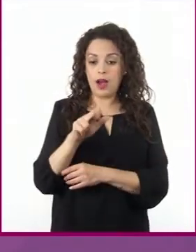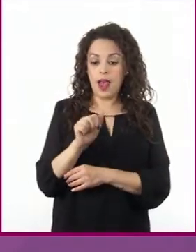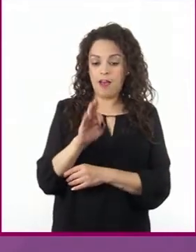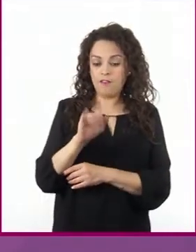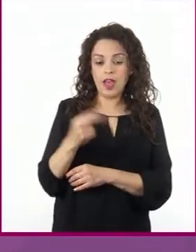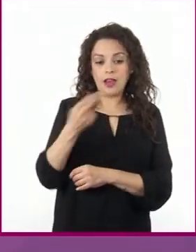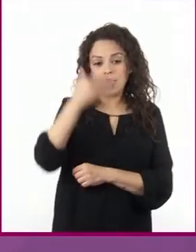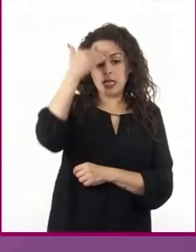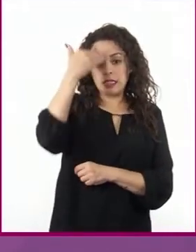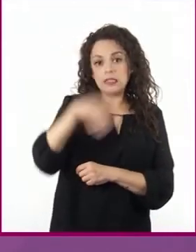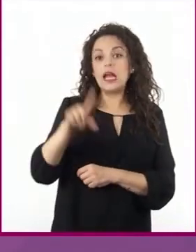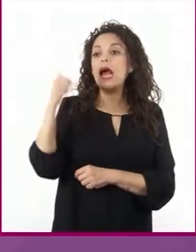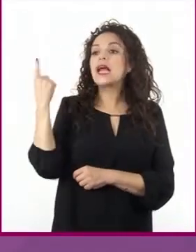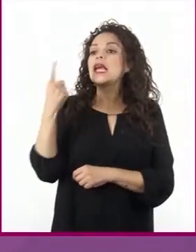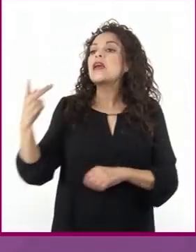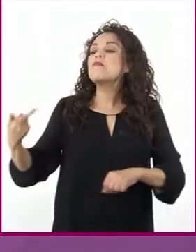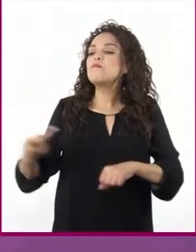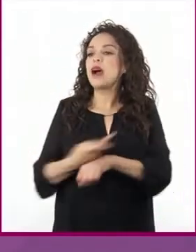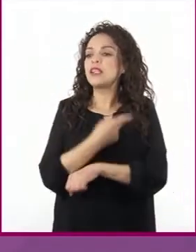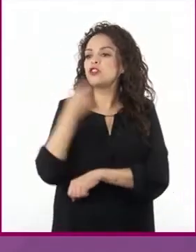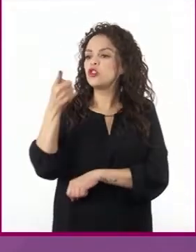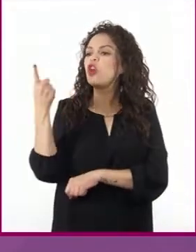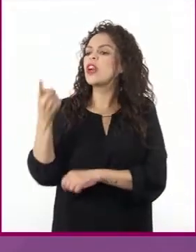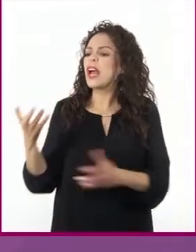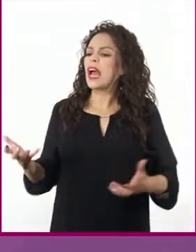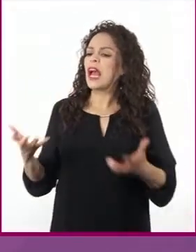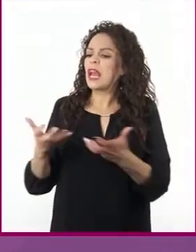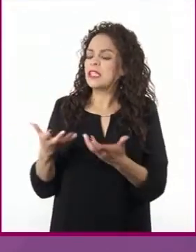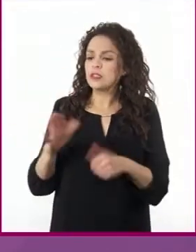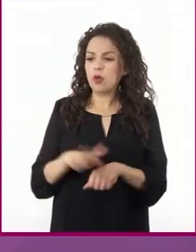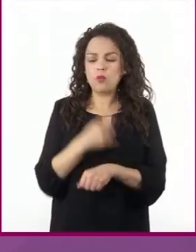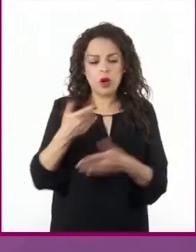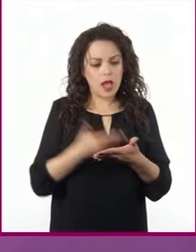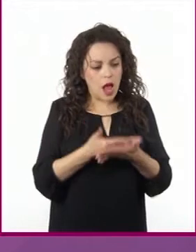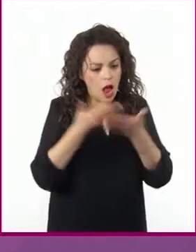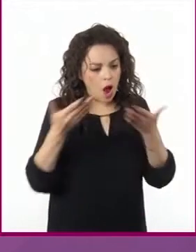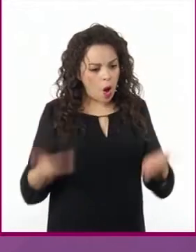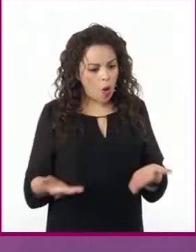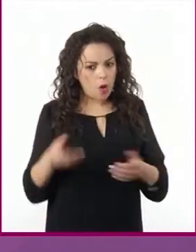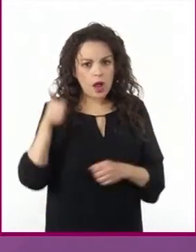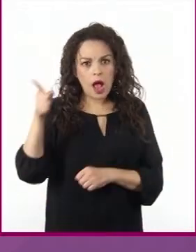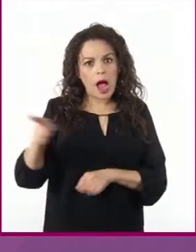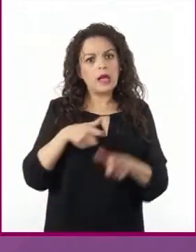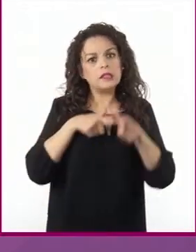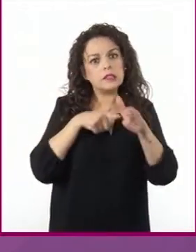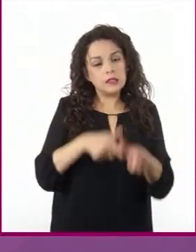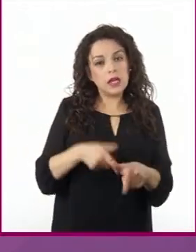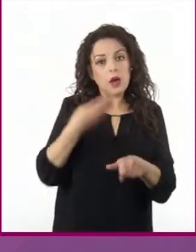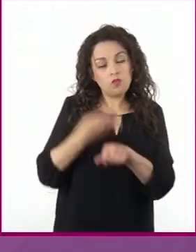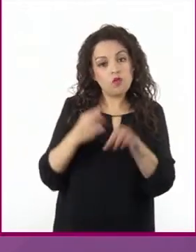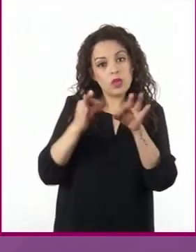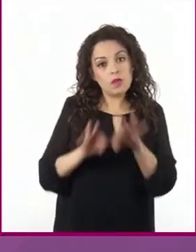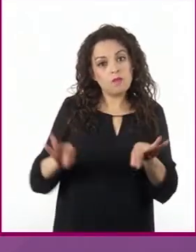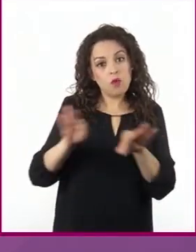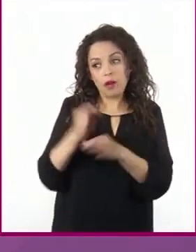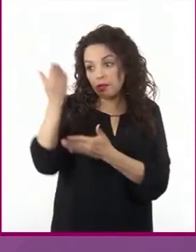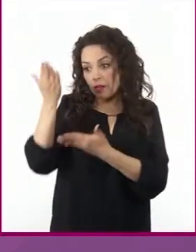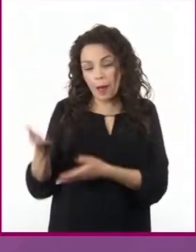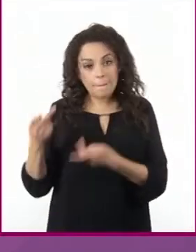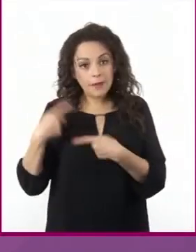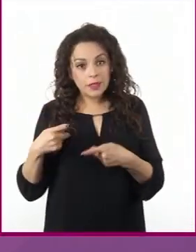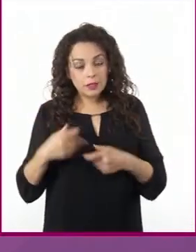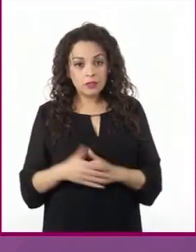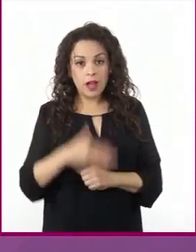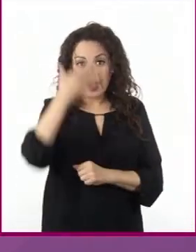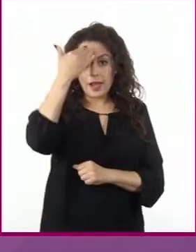que pasó, de lo que hizo y por qué ahora en la actualidad es tan importante. Saber su historia, por